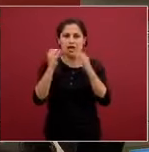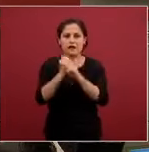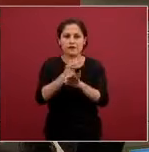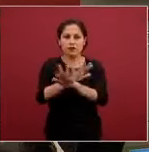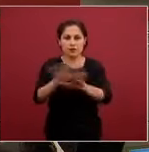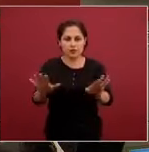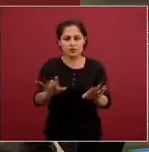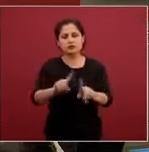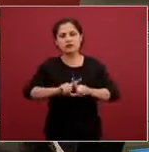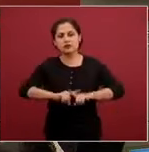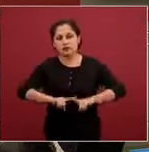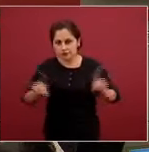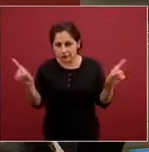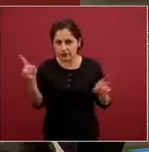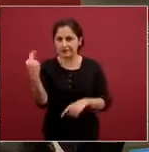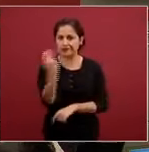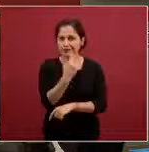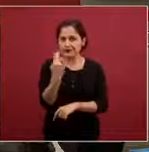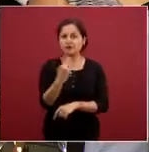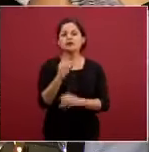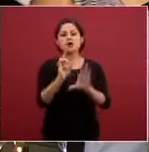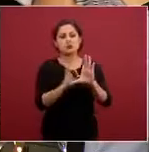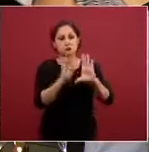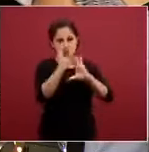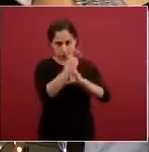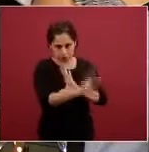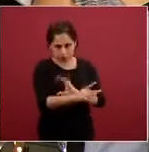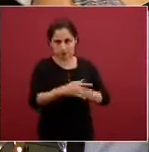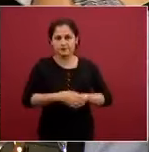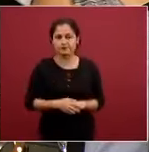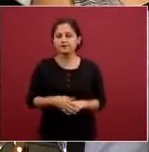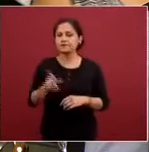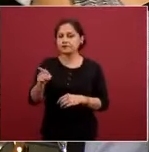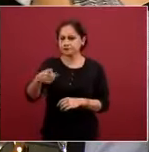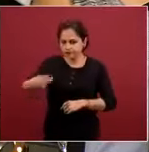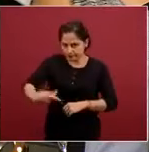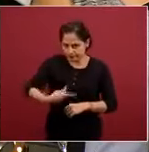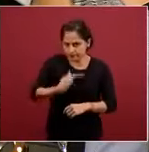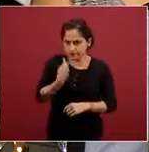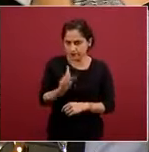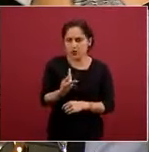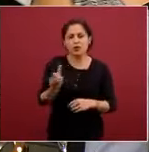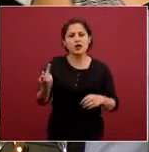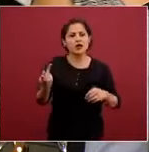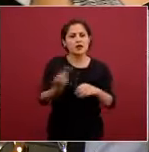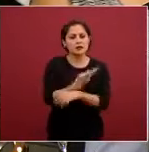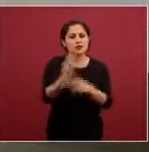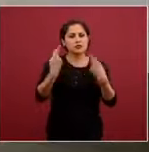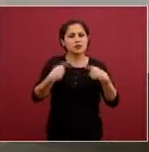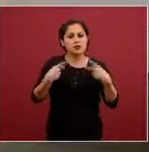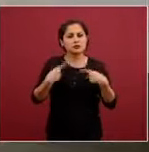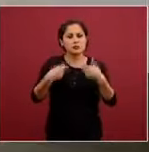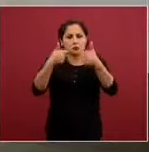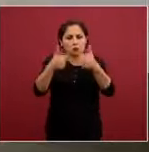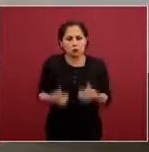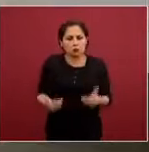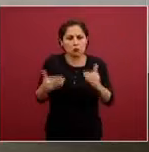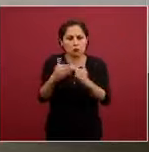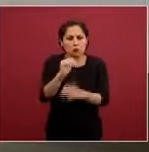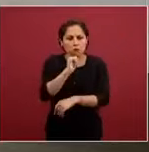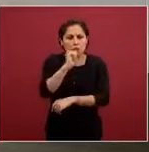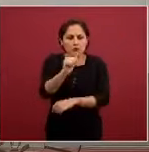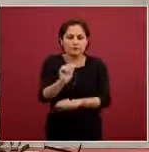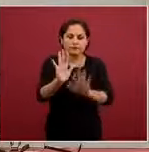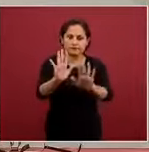sobre la movilidad en el espacio público. La movilidad en el espacio público lo que quiere decir es salir a la calle, ir al trabajo, ir a